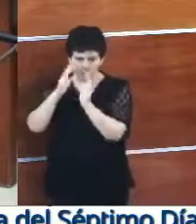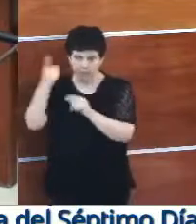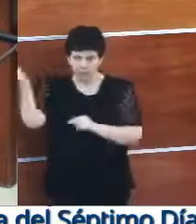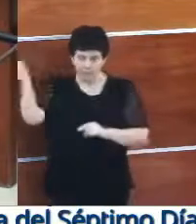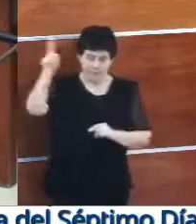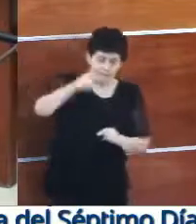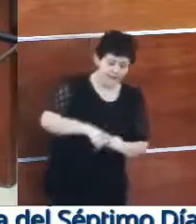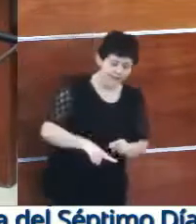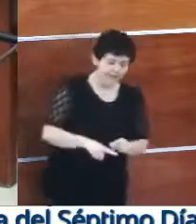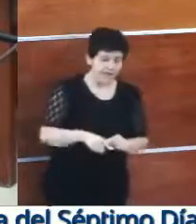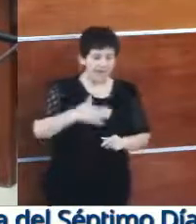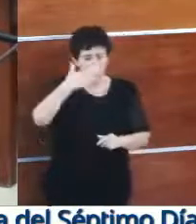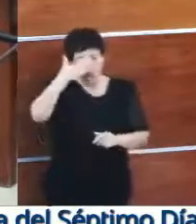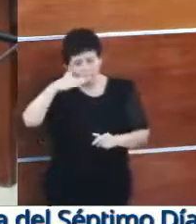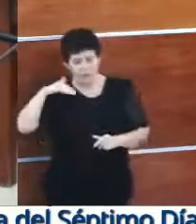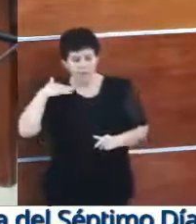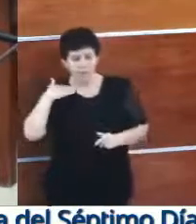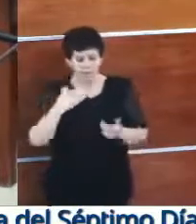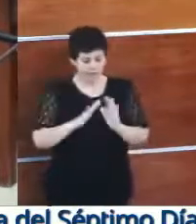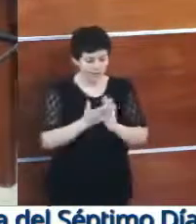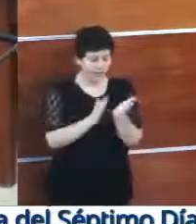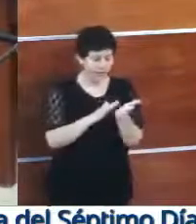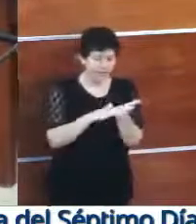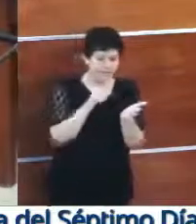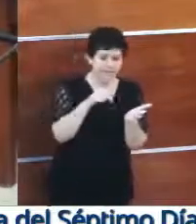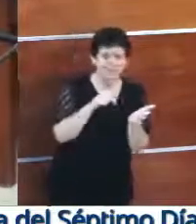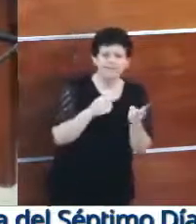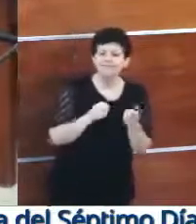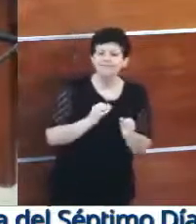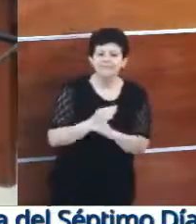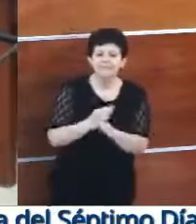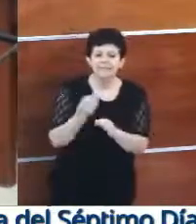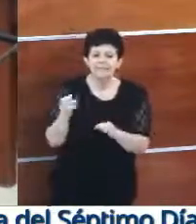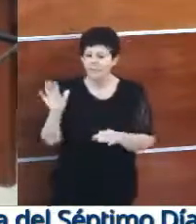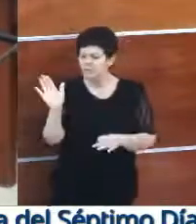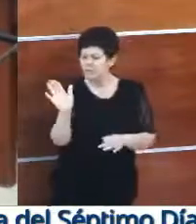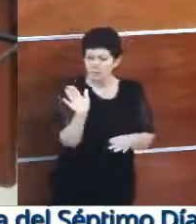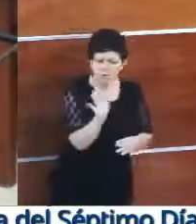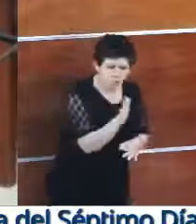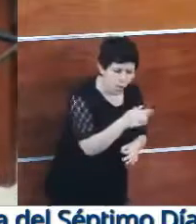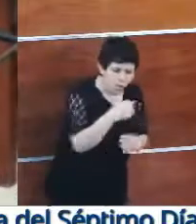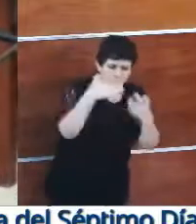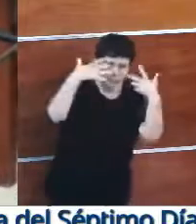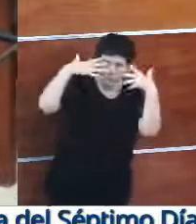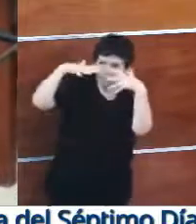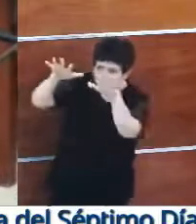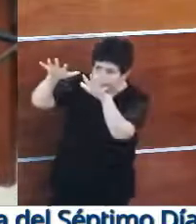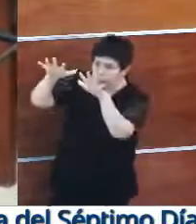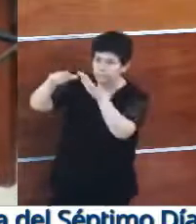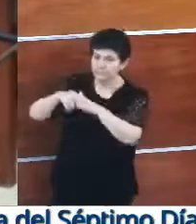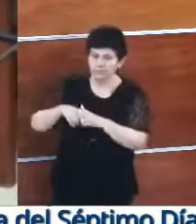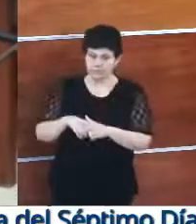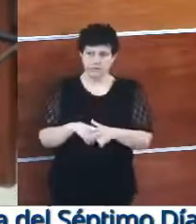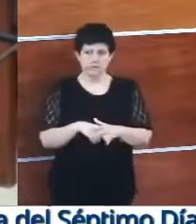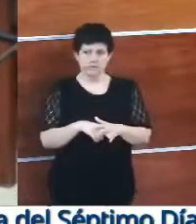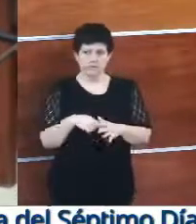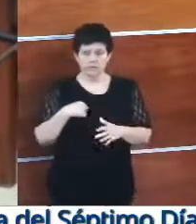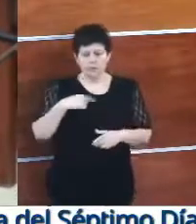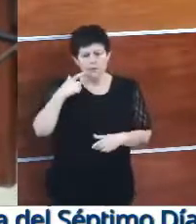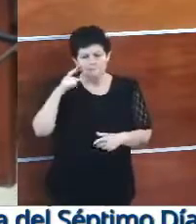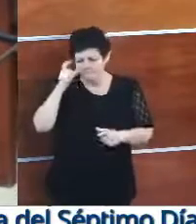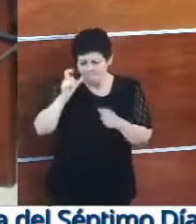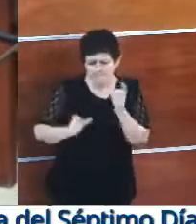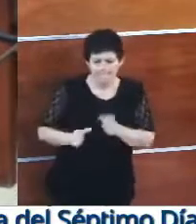1:7 dice que todo ojo lo verá. Su segunda venida va a ser visible, va a ser audible. Y yo pienso en los ciegos, yo pienso en